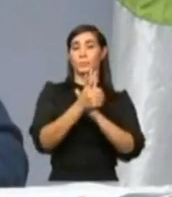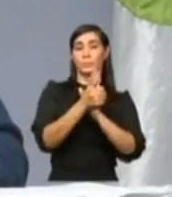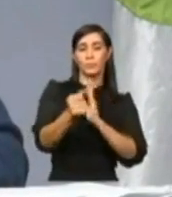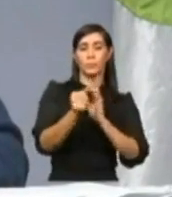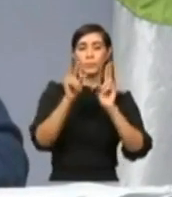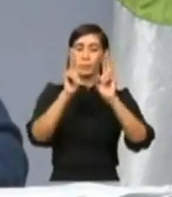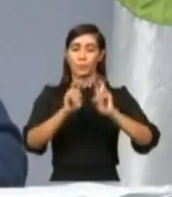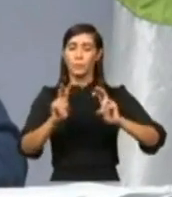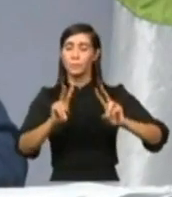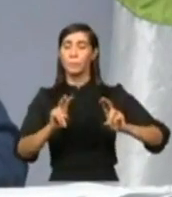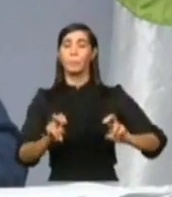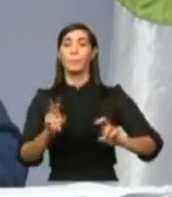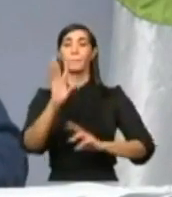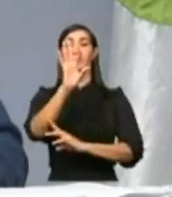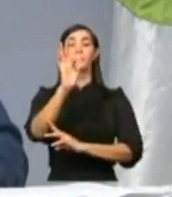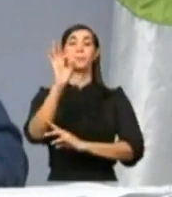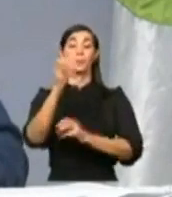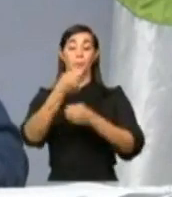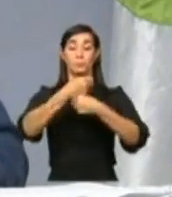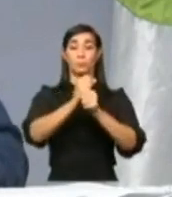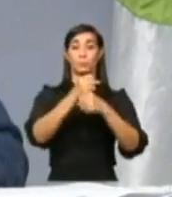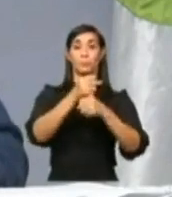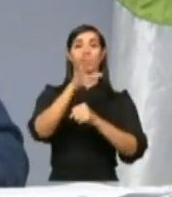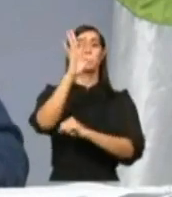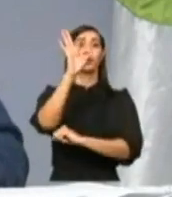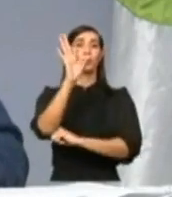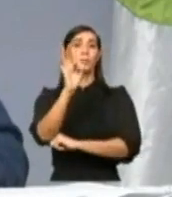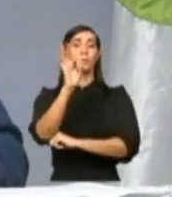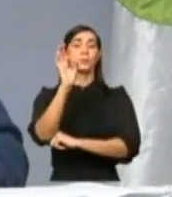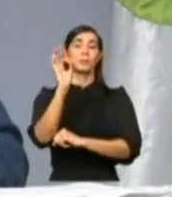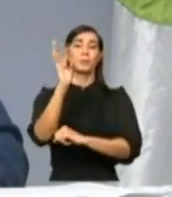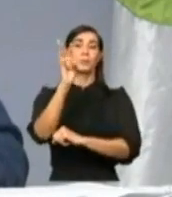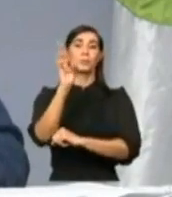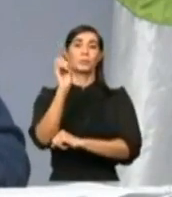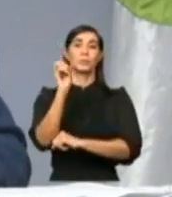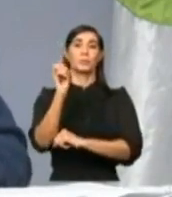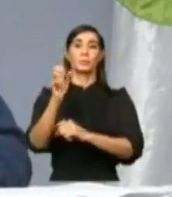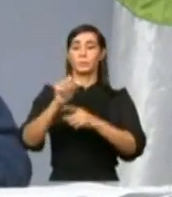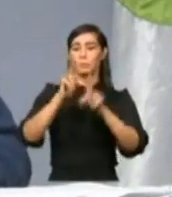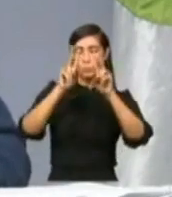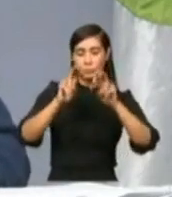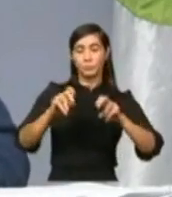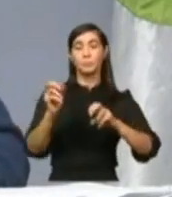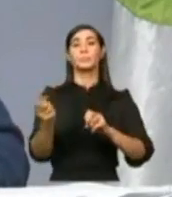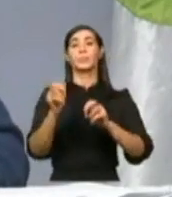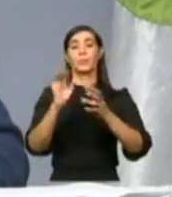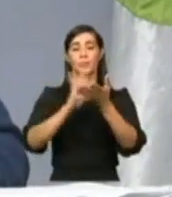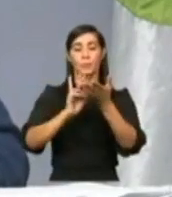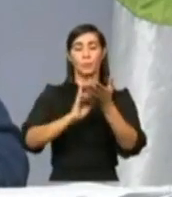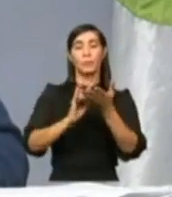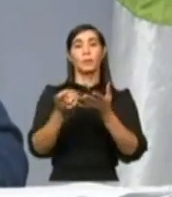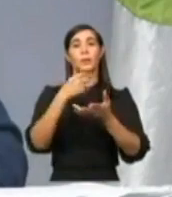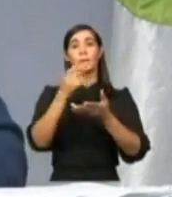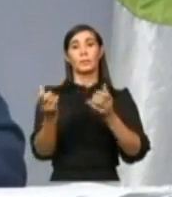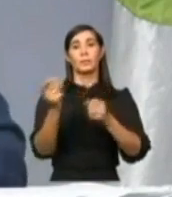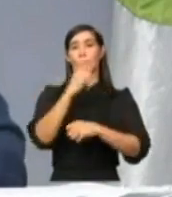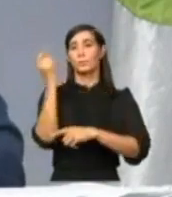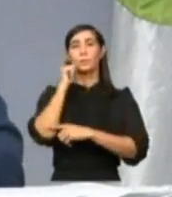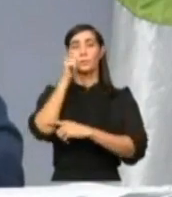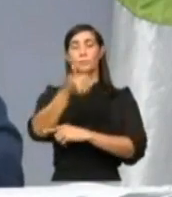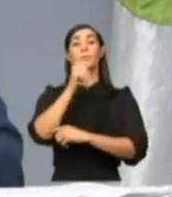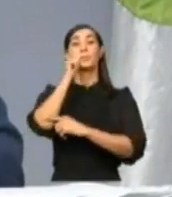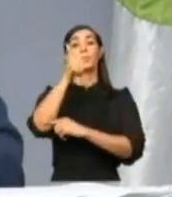procesar de 900 a 1000 pruebas diariamente. Igualmente, se ha reforzado